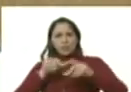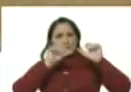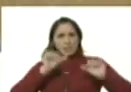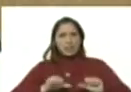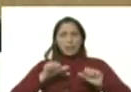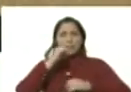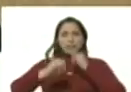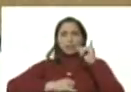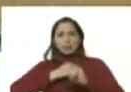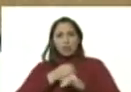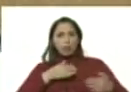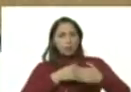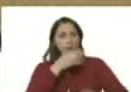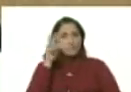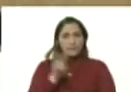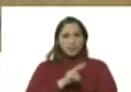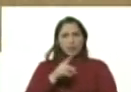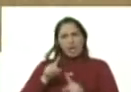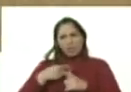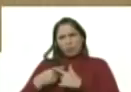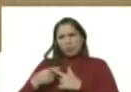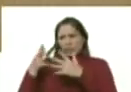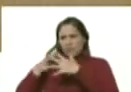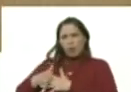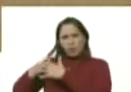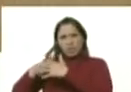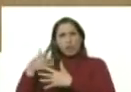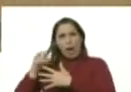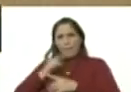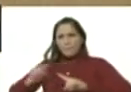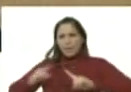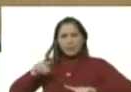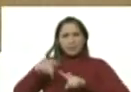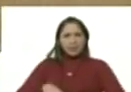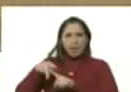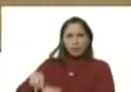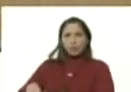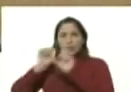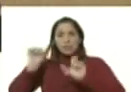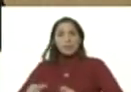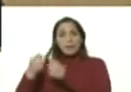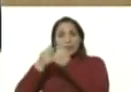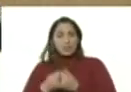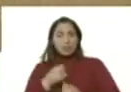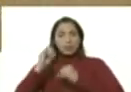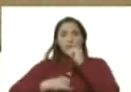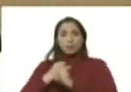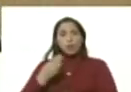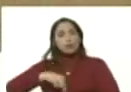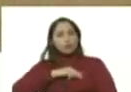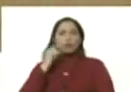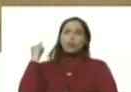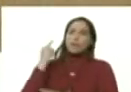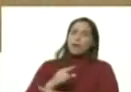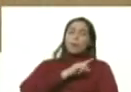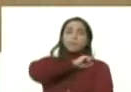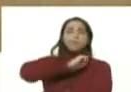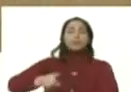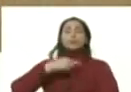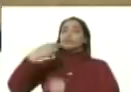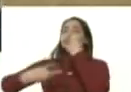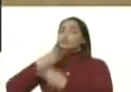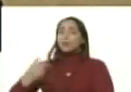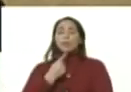internacional. Entonces Estados Unidos tiene la dictadura sobre el sistema financiero internacional y nosotros tenemos que denunciarlo. Y